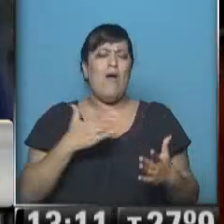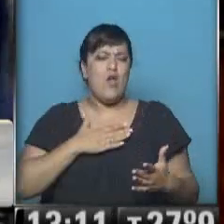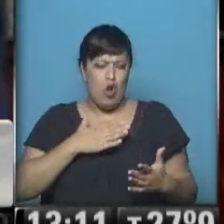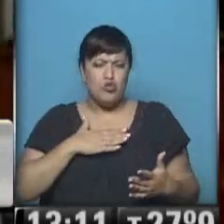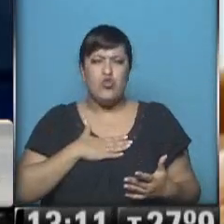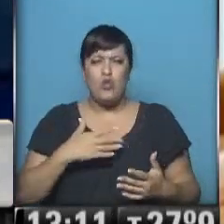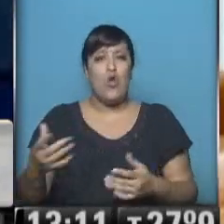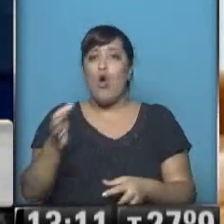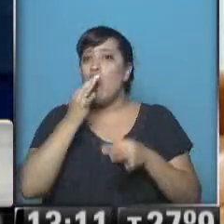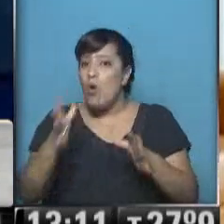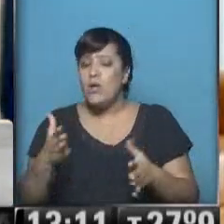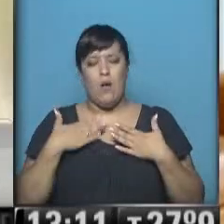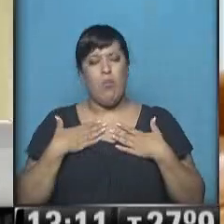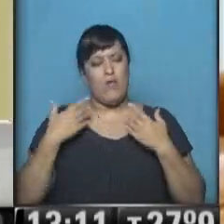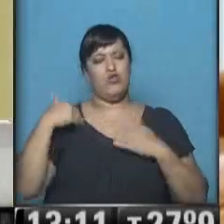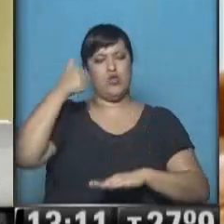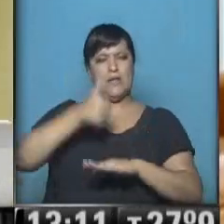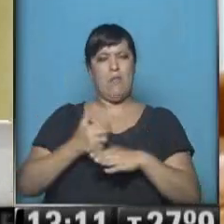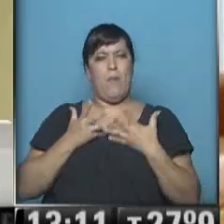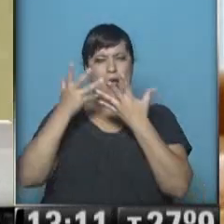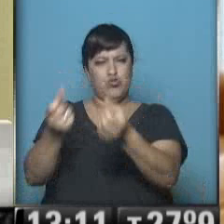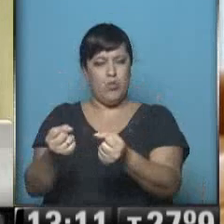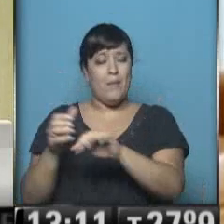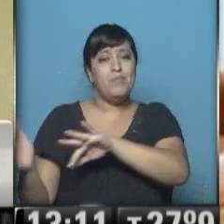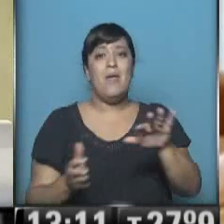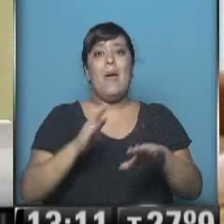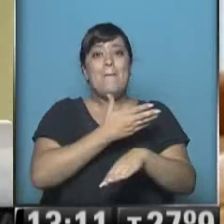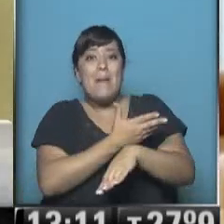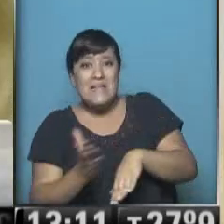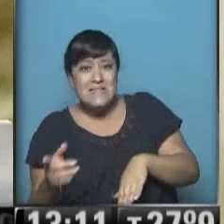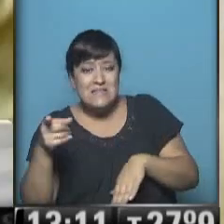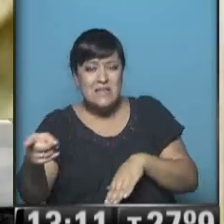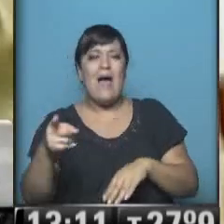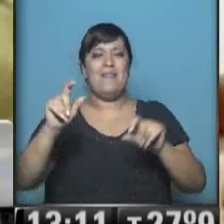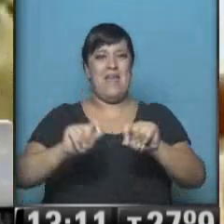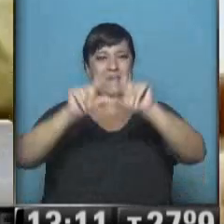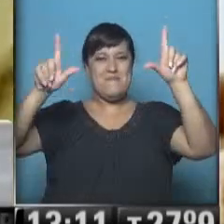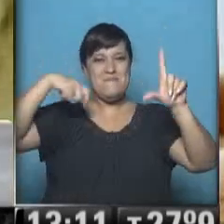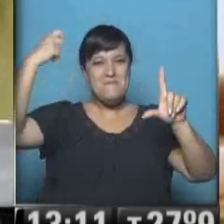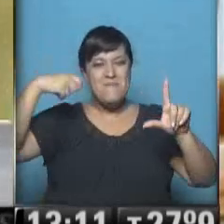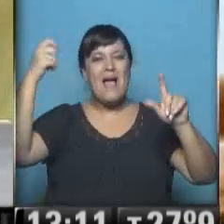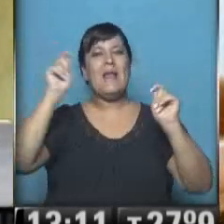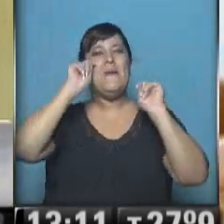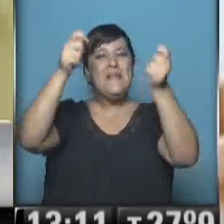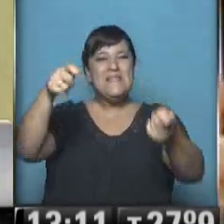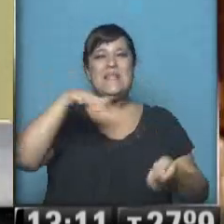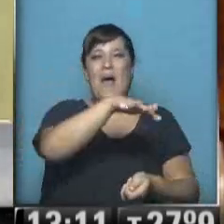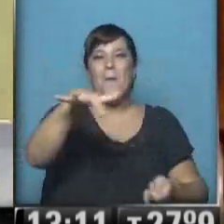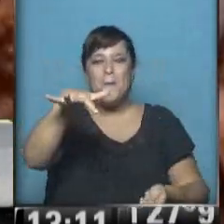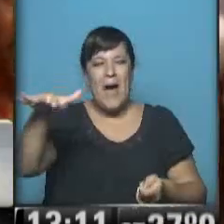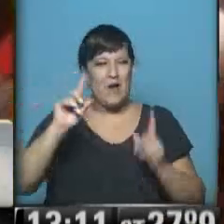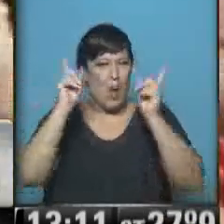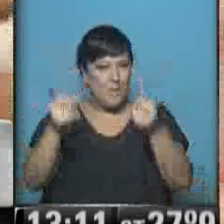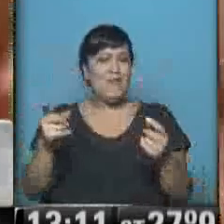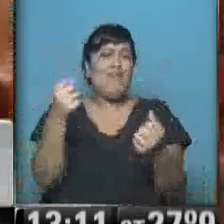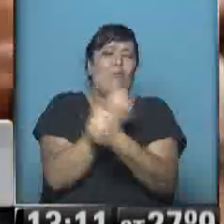para lo que sea. Luego, más tarde, también se pudo compartir imágenes de los tres liberados visitando sus barrios, donde recibieron